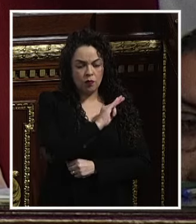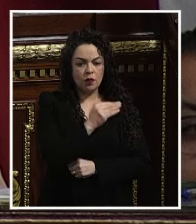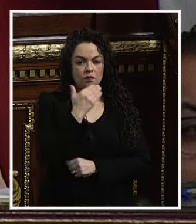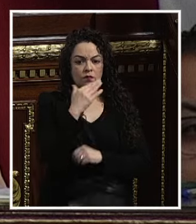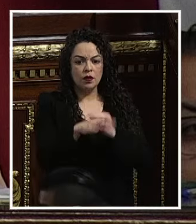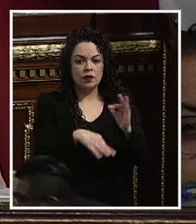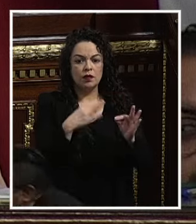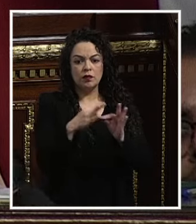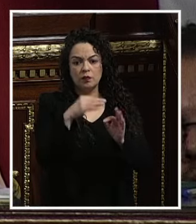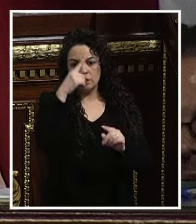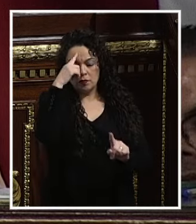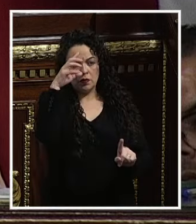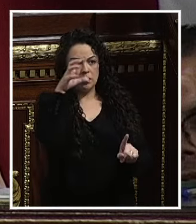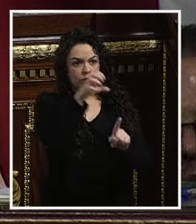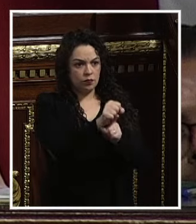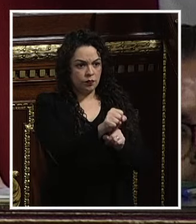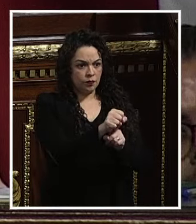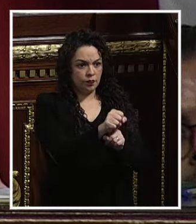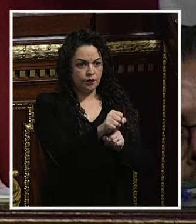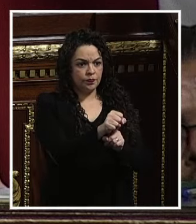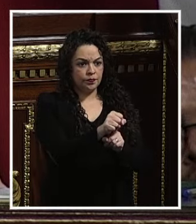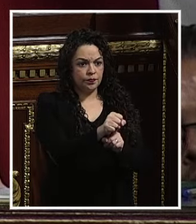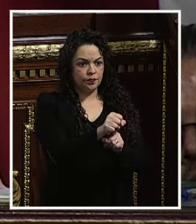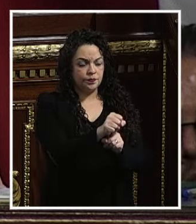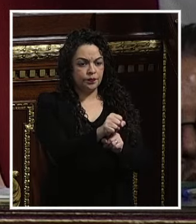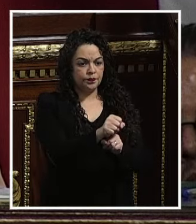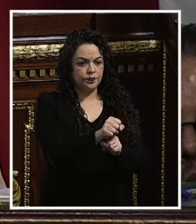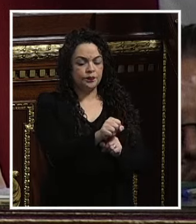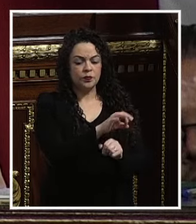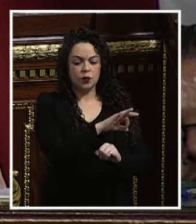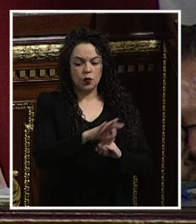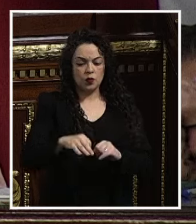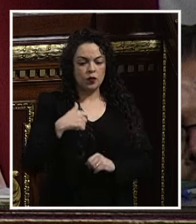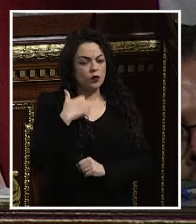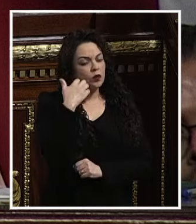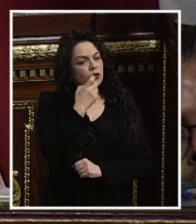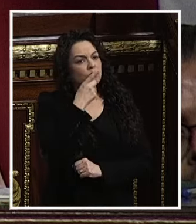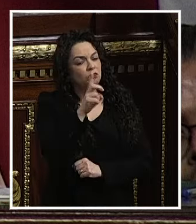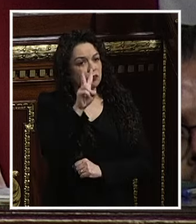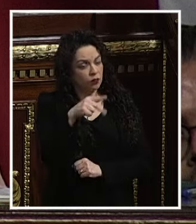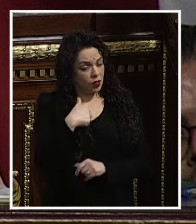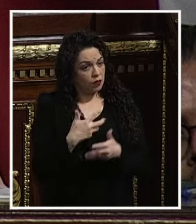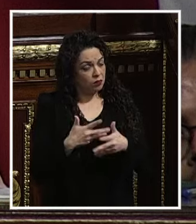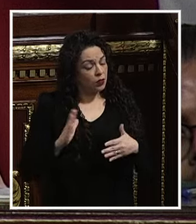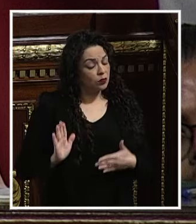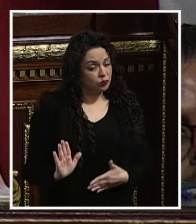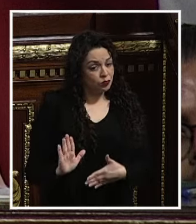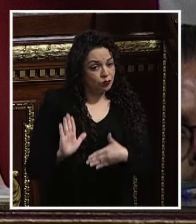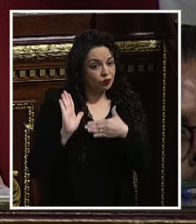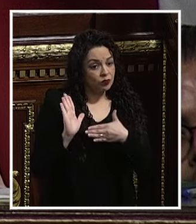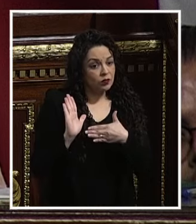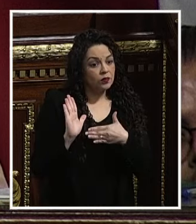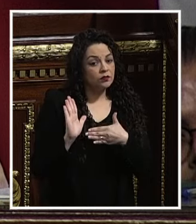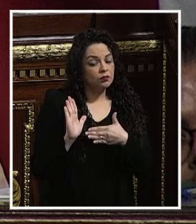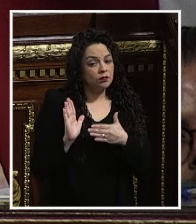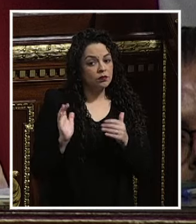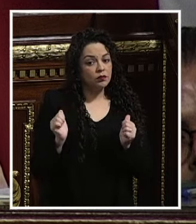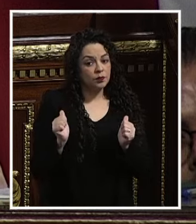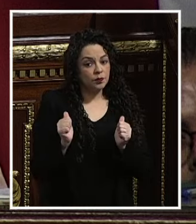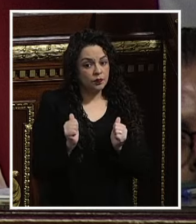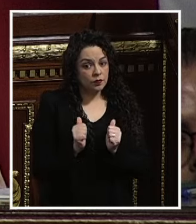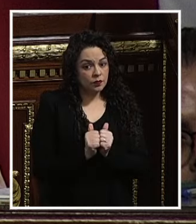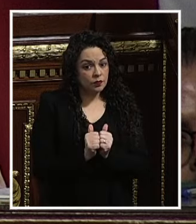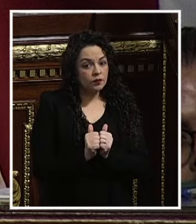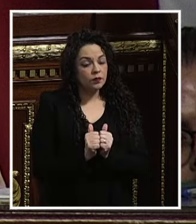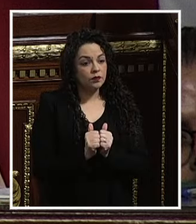se alcancen. Finalmente, quiero expresar mi compromiso para representar con la mayor probidad a